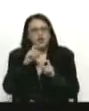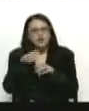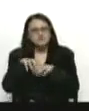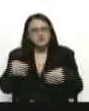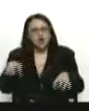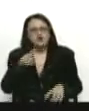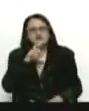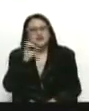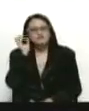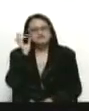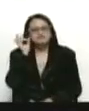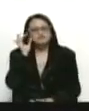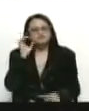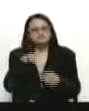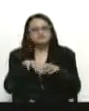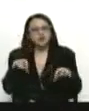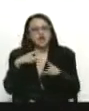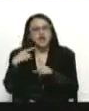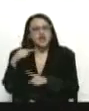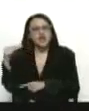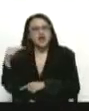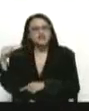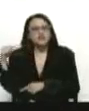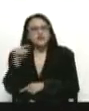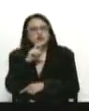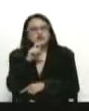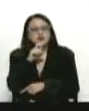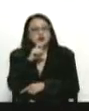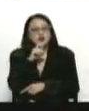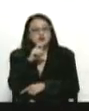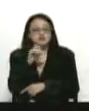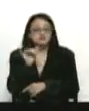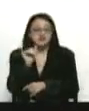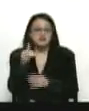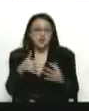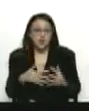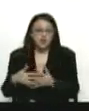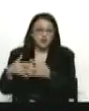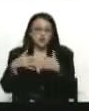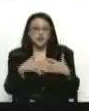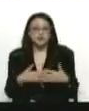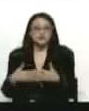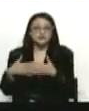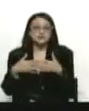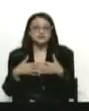divisionismo y la polarización negativa? ¿Alimentada por quién? Por el imperio norteamericano,